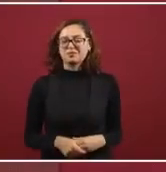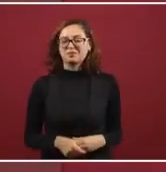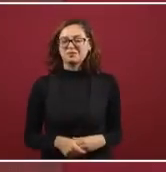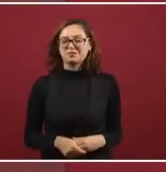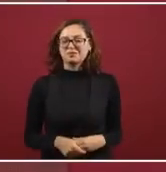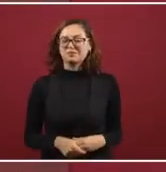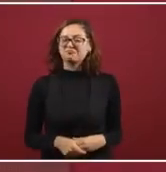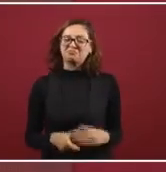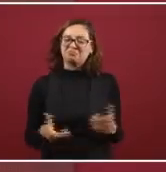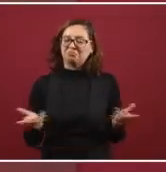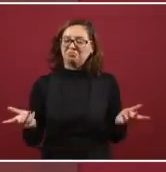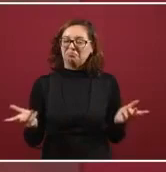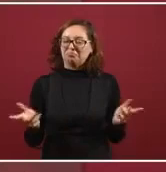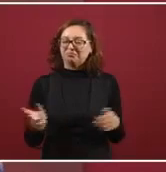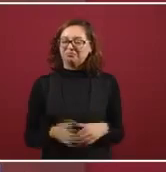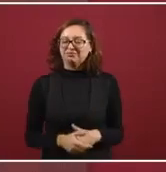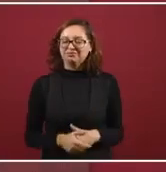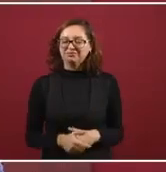O sea,